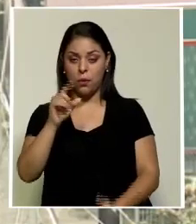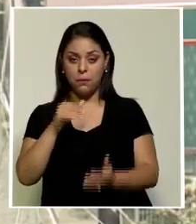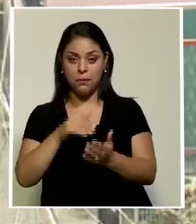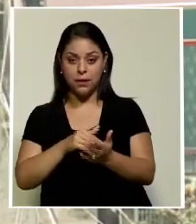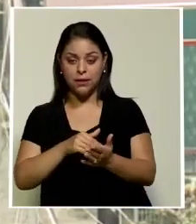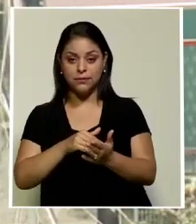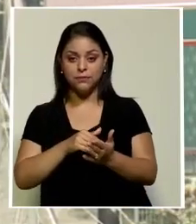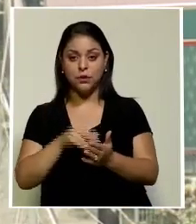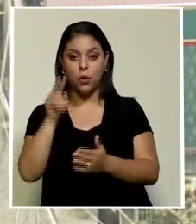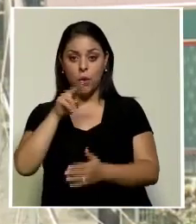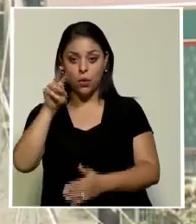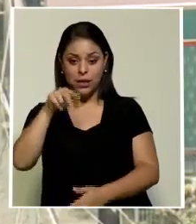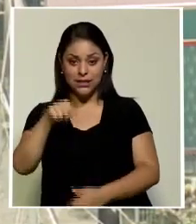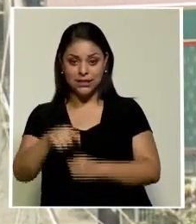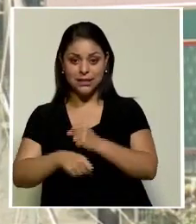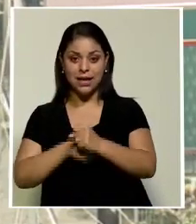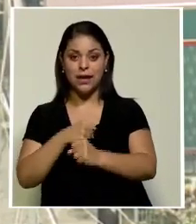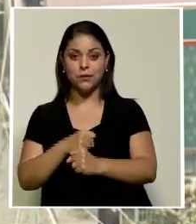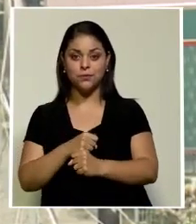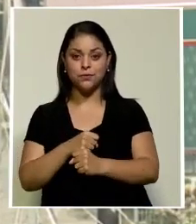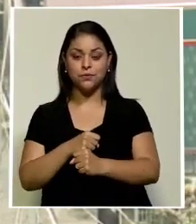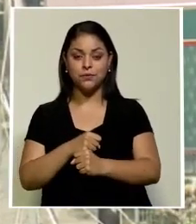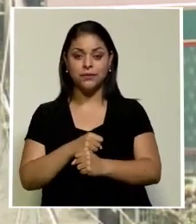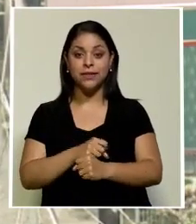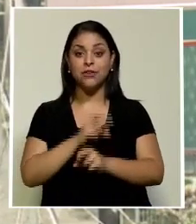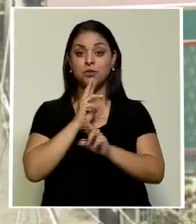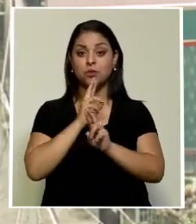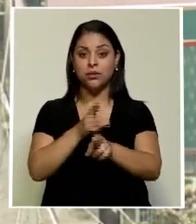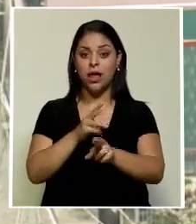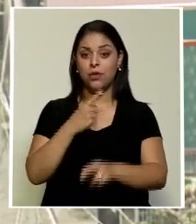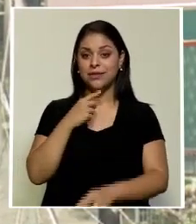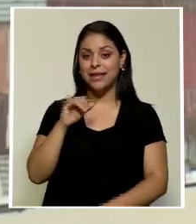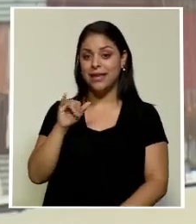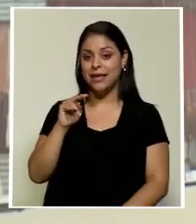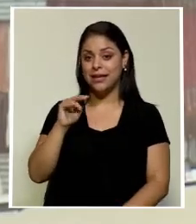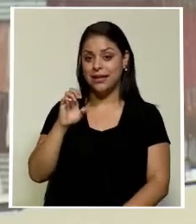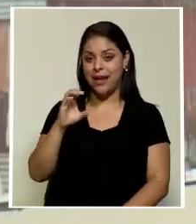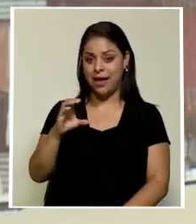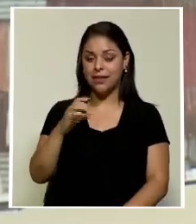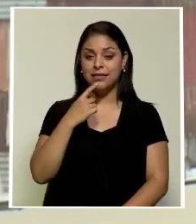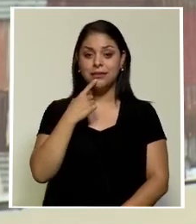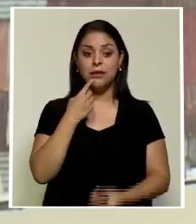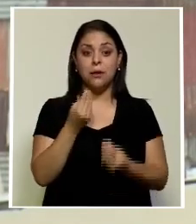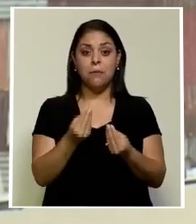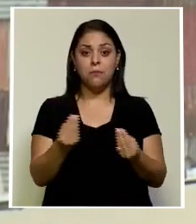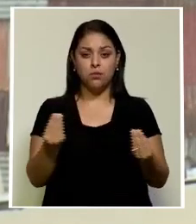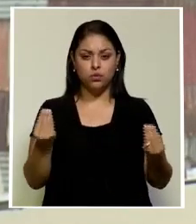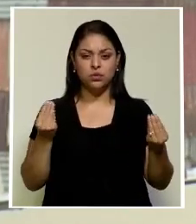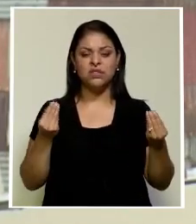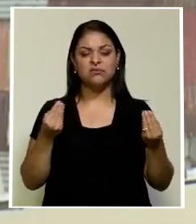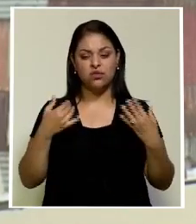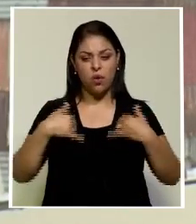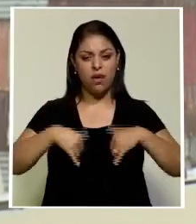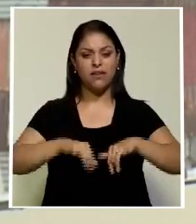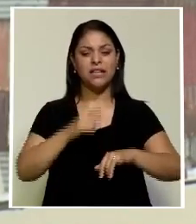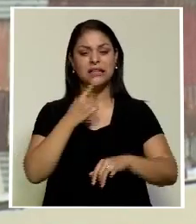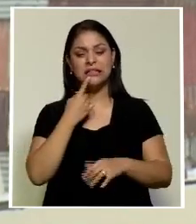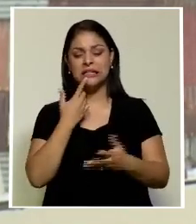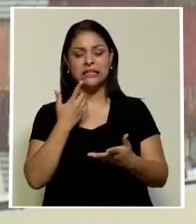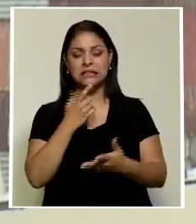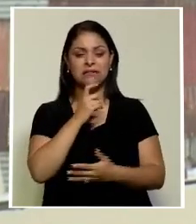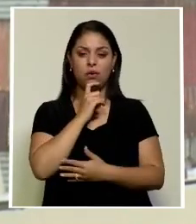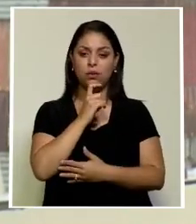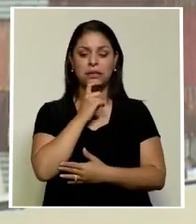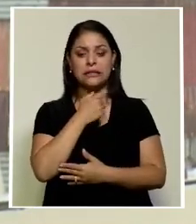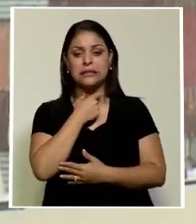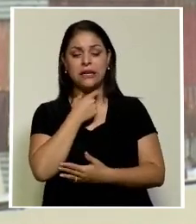991,568 colones en este año. Pese al resultado que indica el INEC, muchos afirman continuar teniendo, por el contrario, bastante dificultad económica en